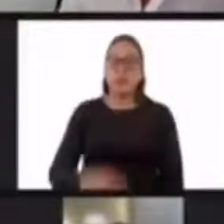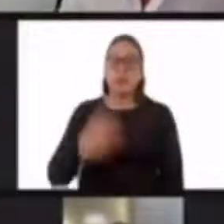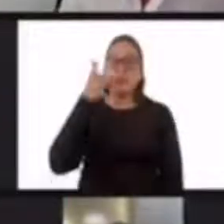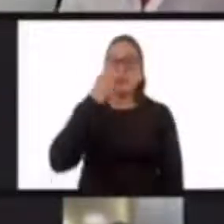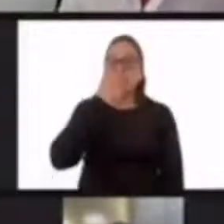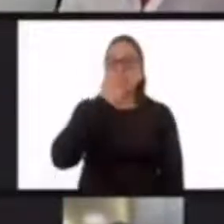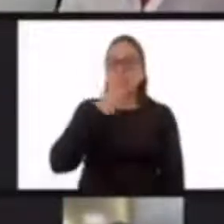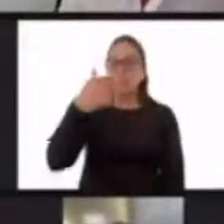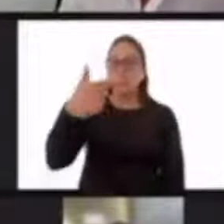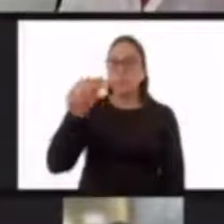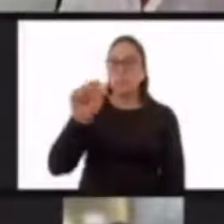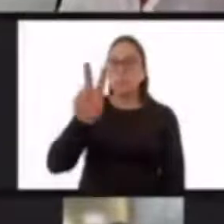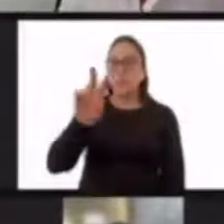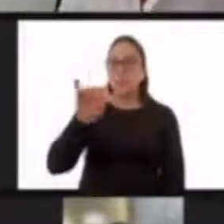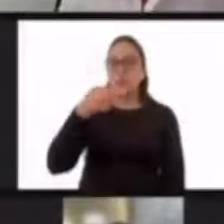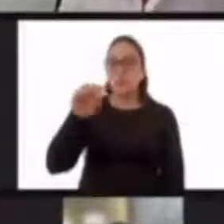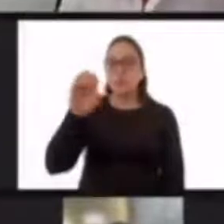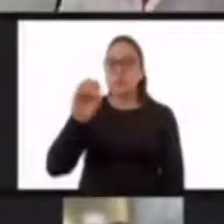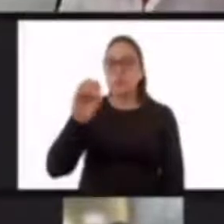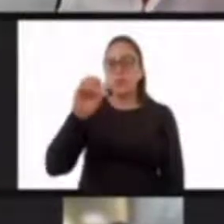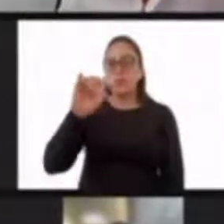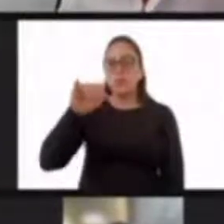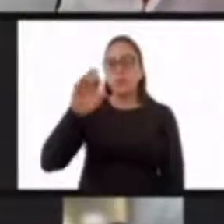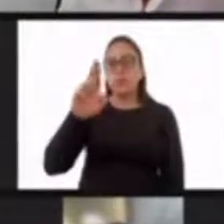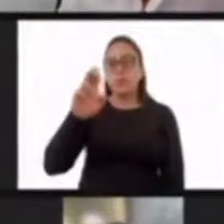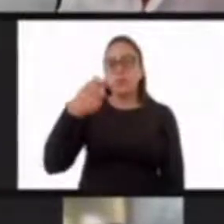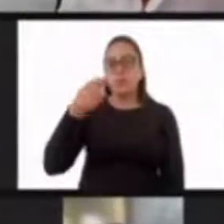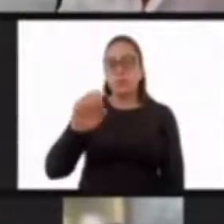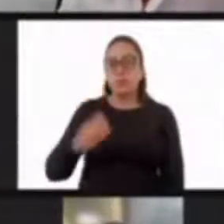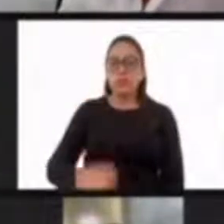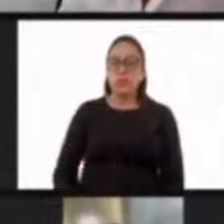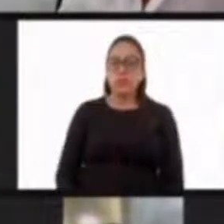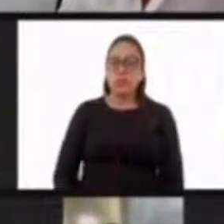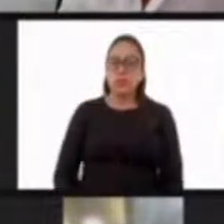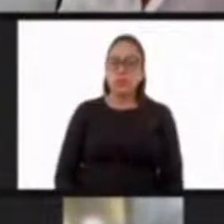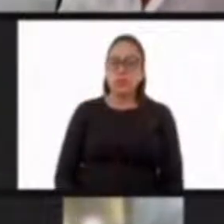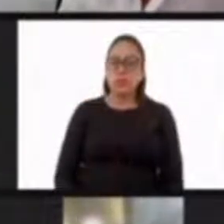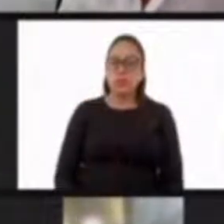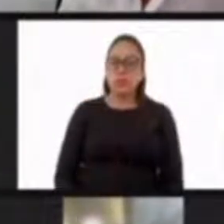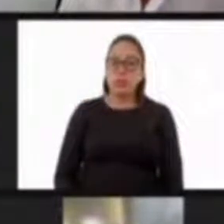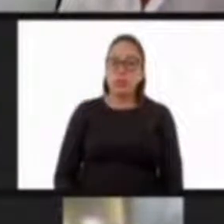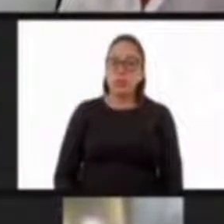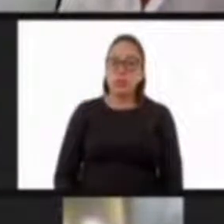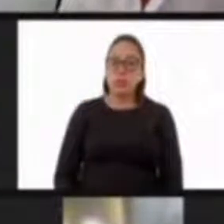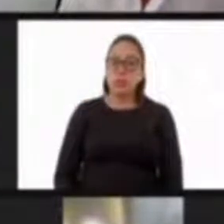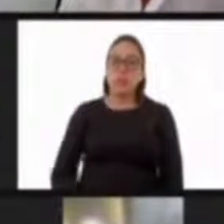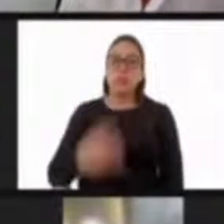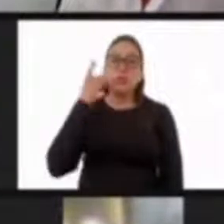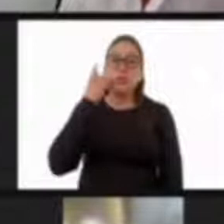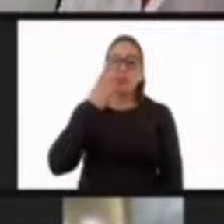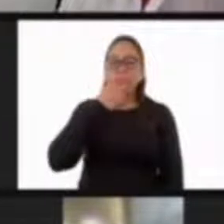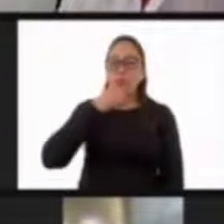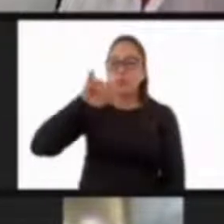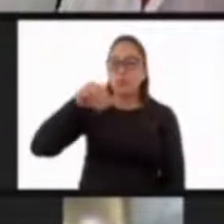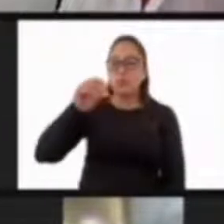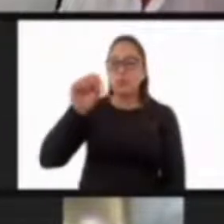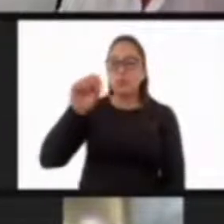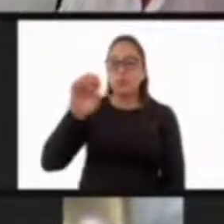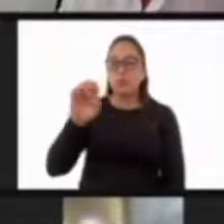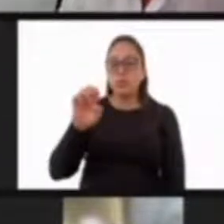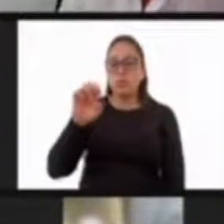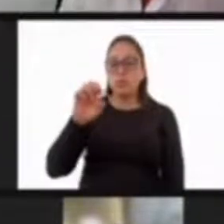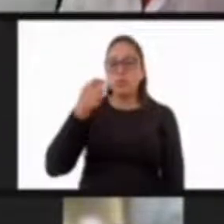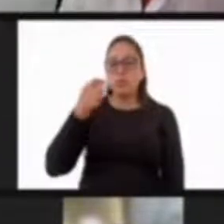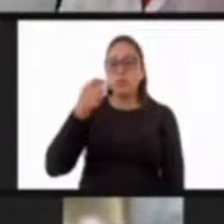la comisión de Seguridad Ciudadana del legislativo local avaló un exhorto Al titular de la Secretaría de Seguridad Ciudadana margaretziar para